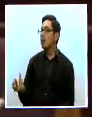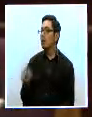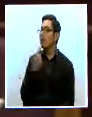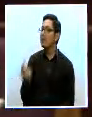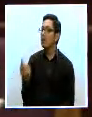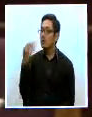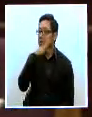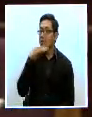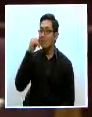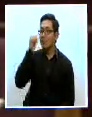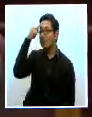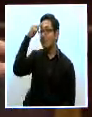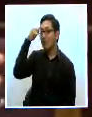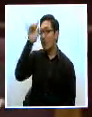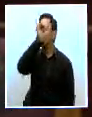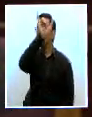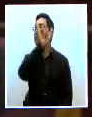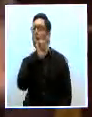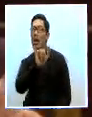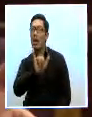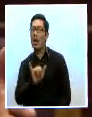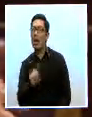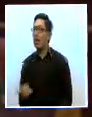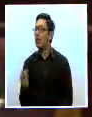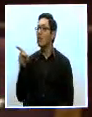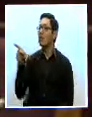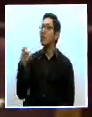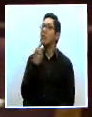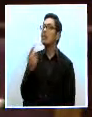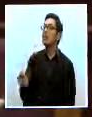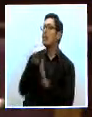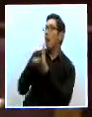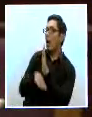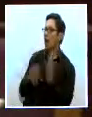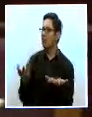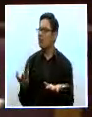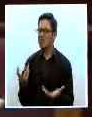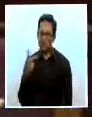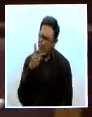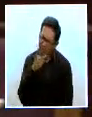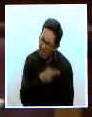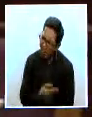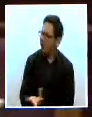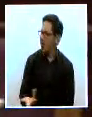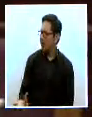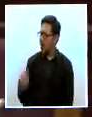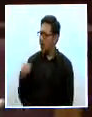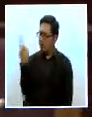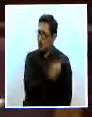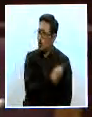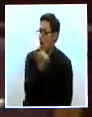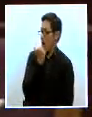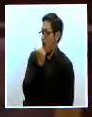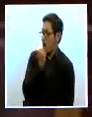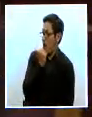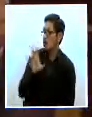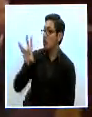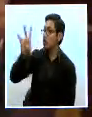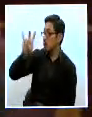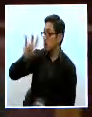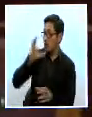el valor de la sabatinas ha bajado la es mentira nosotros estuvimos en un almuerzo donde estuvimos todas las siete federaciones